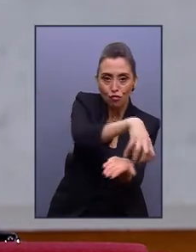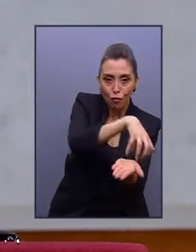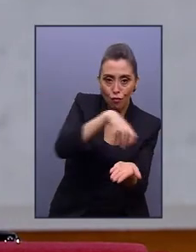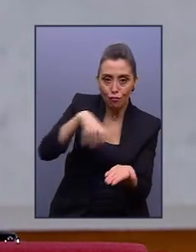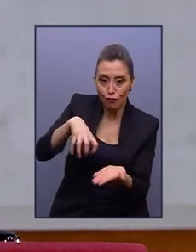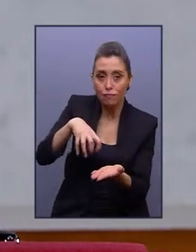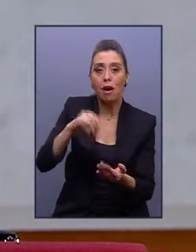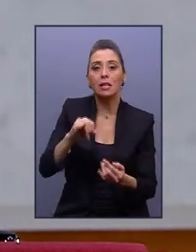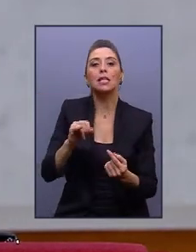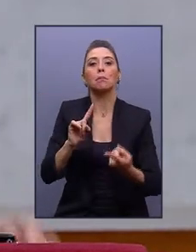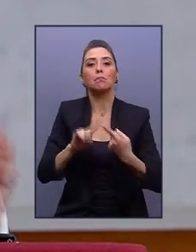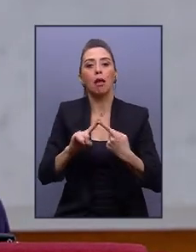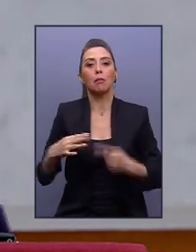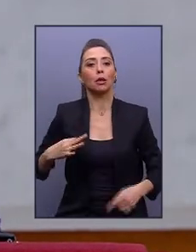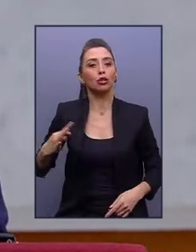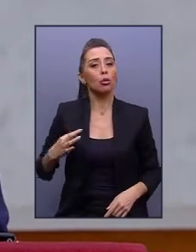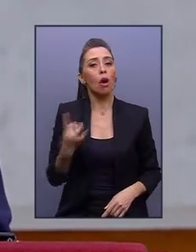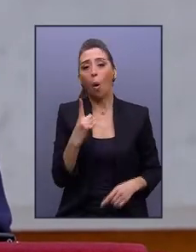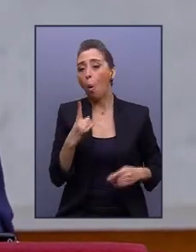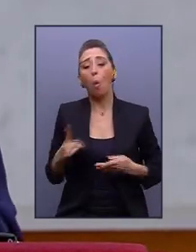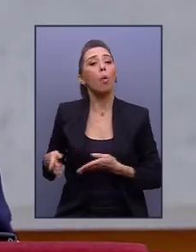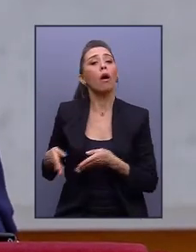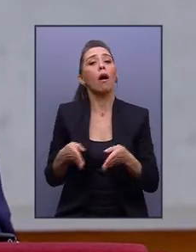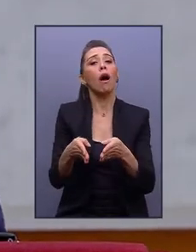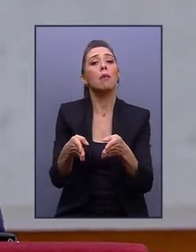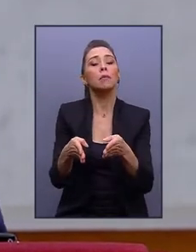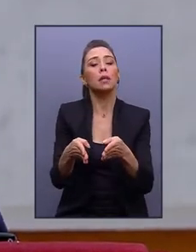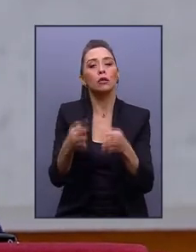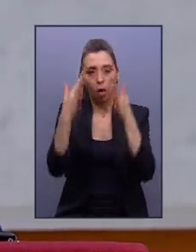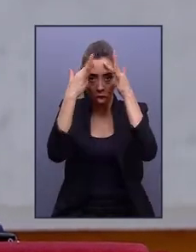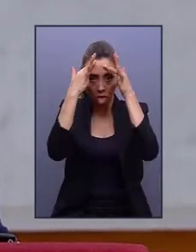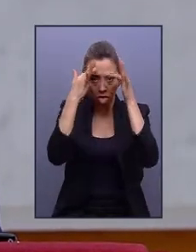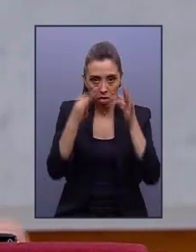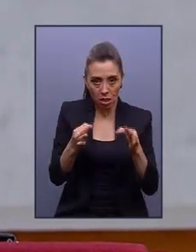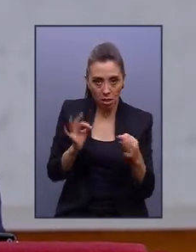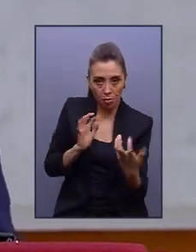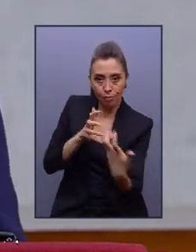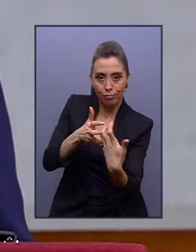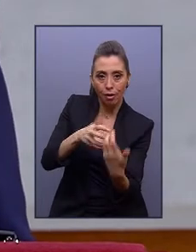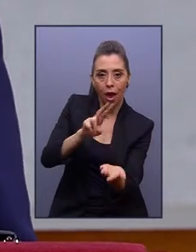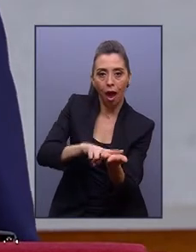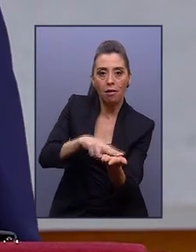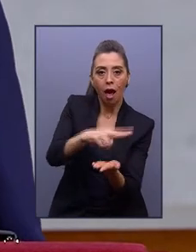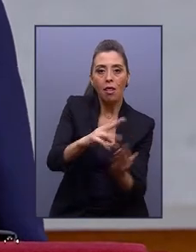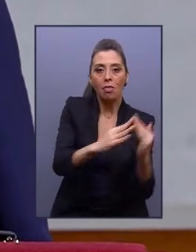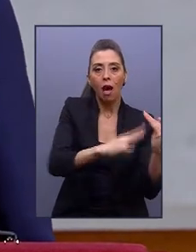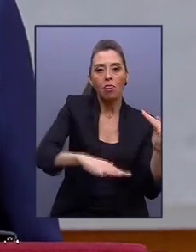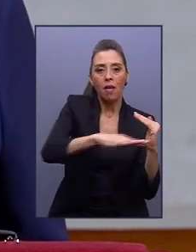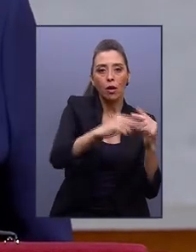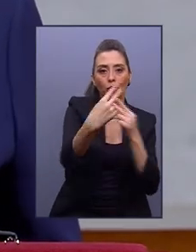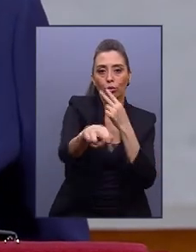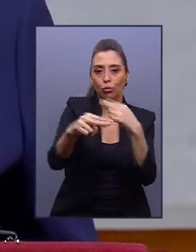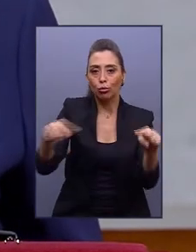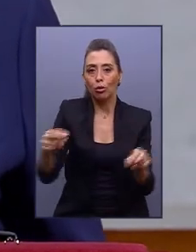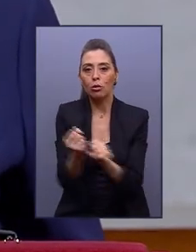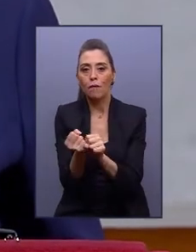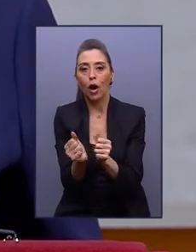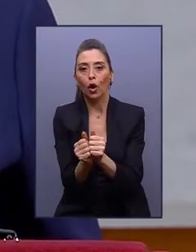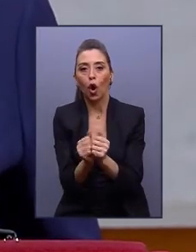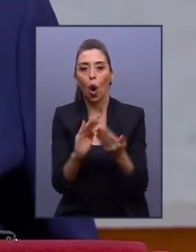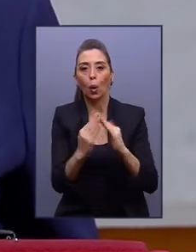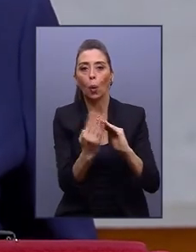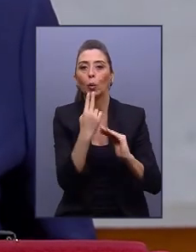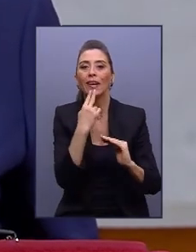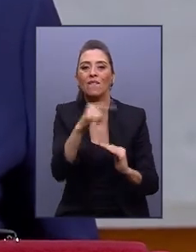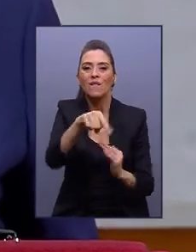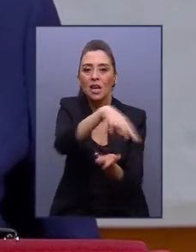ciudadana. El único camino es tomar decisiones adaptadas a la realidad de cada barrio y trabajar con la comunidad. Para